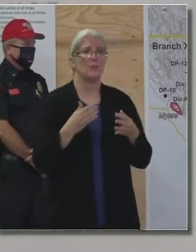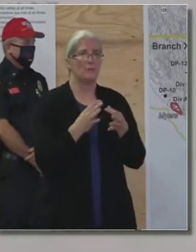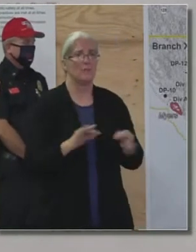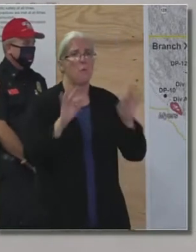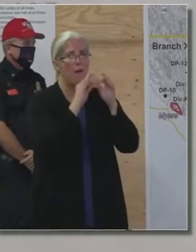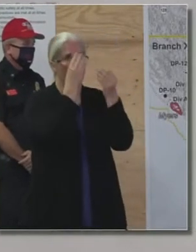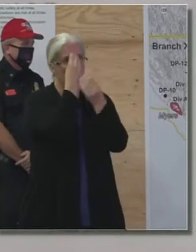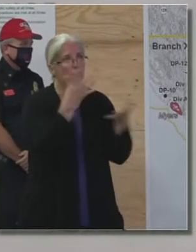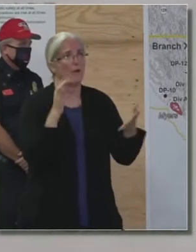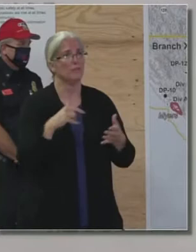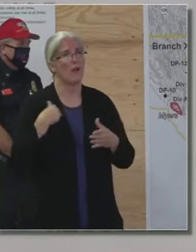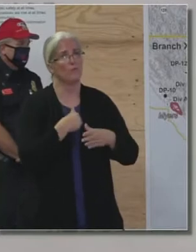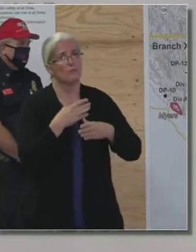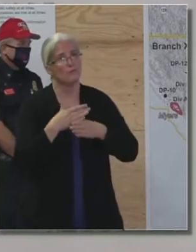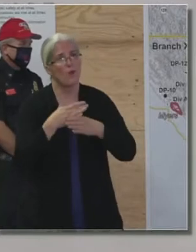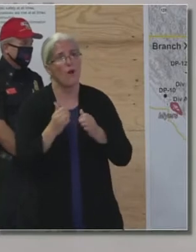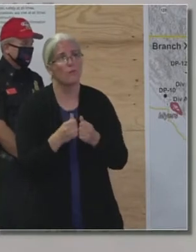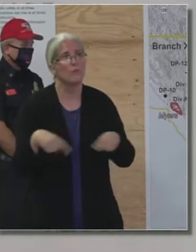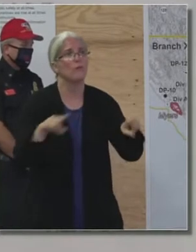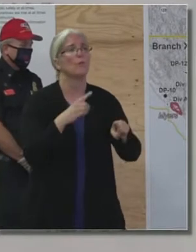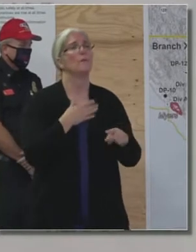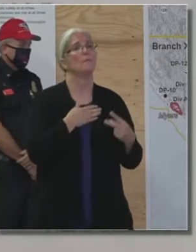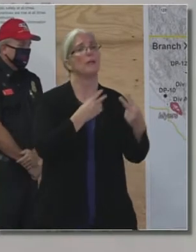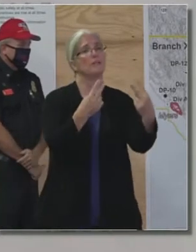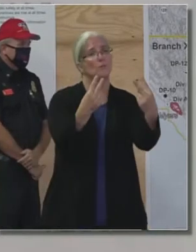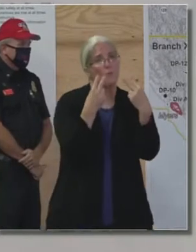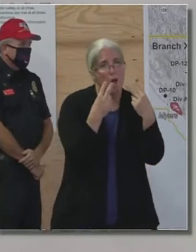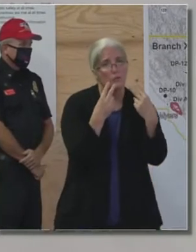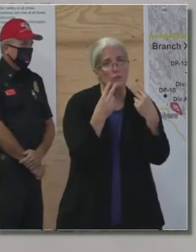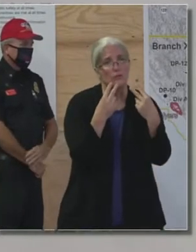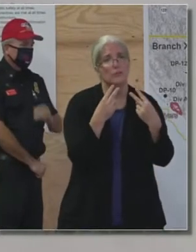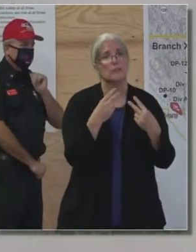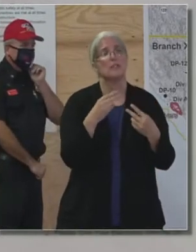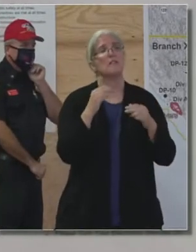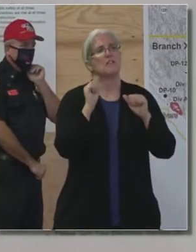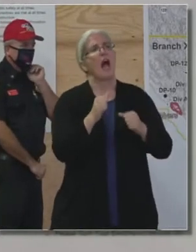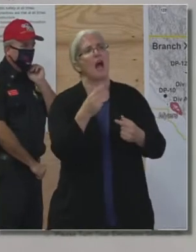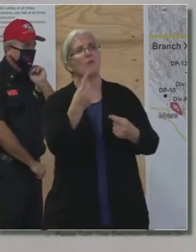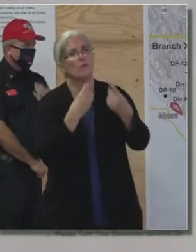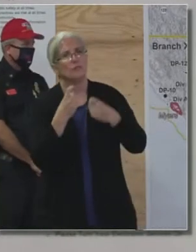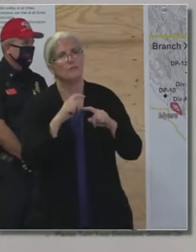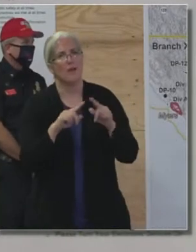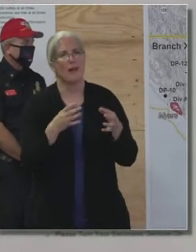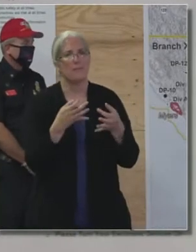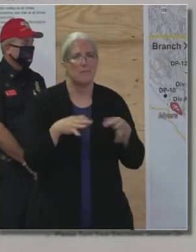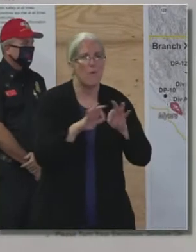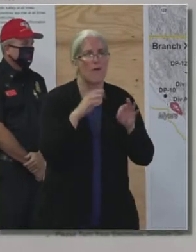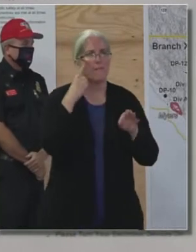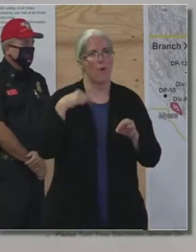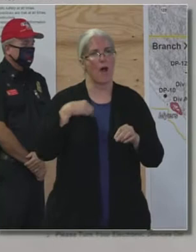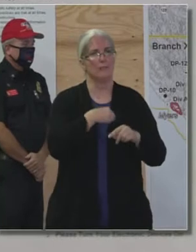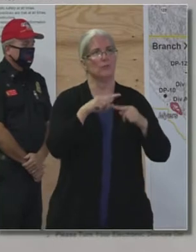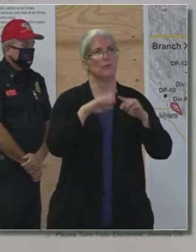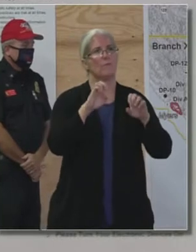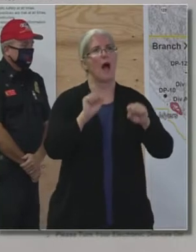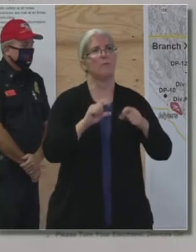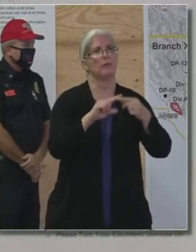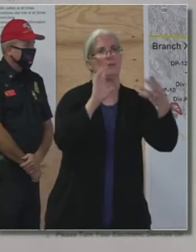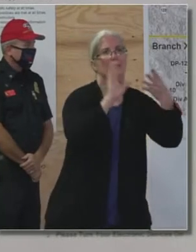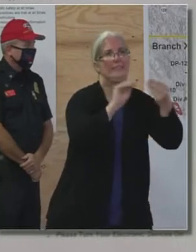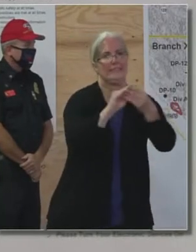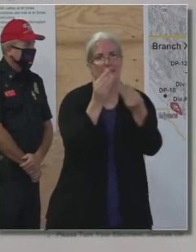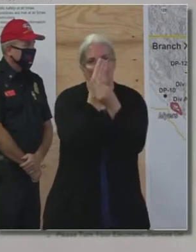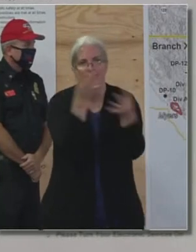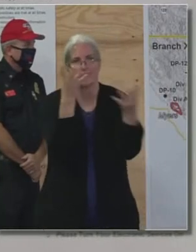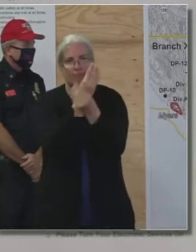en estas ruedas de prensa es importante difundir las noticias y contestar sus preguntas pero para nosotros es importante poder